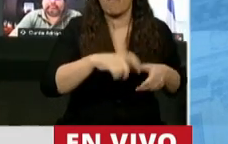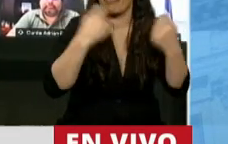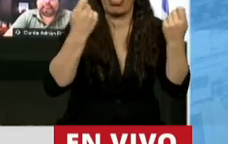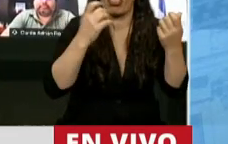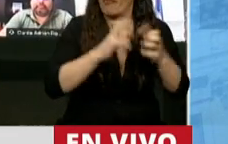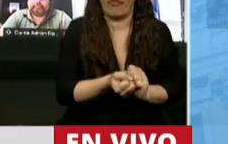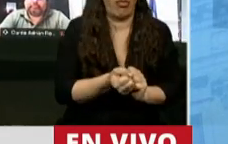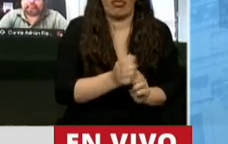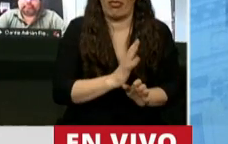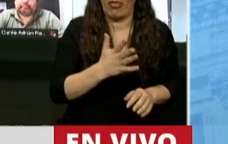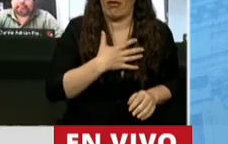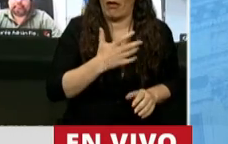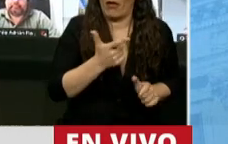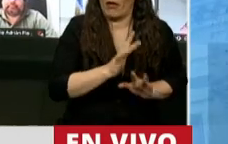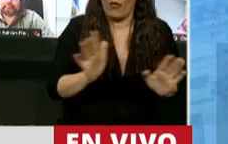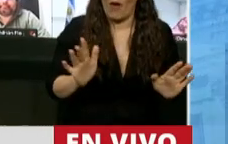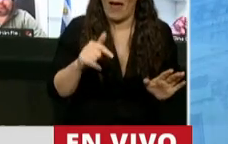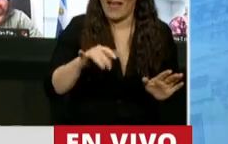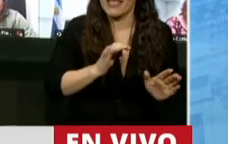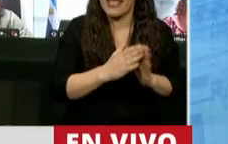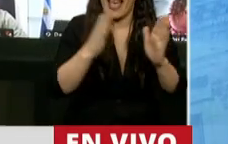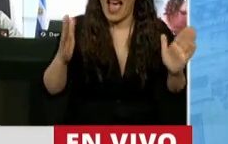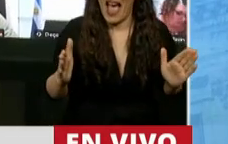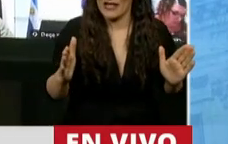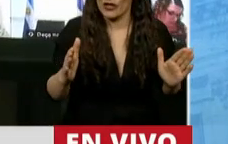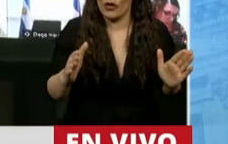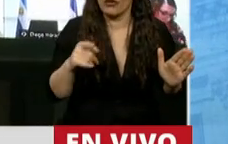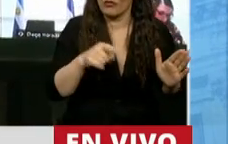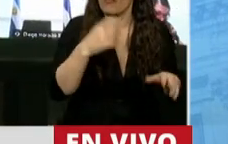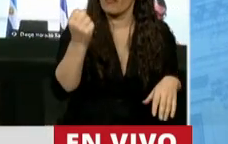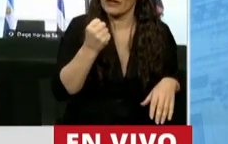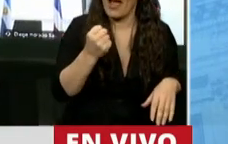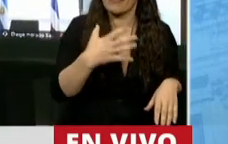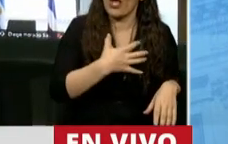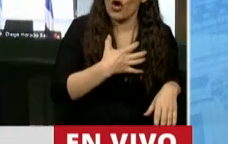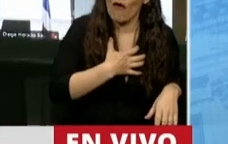jurisdicciones. Este es un año donde recrear la confianza en el Estado